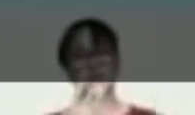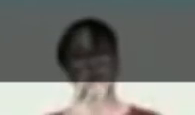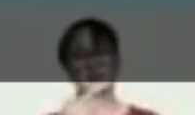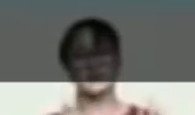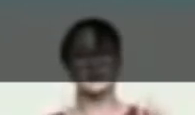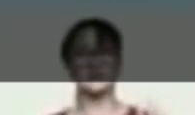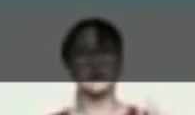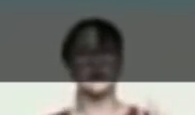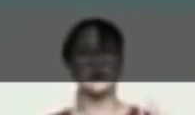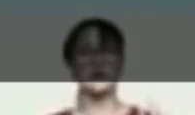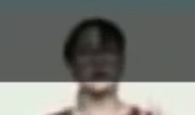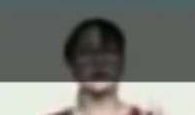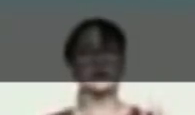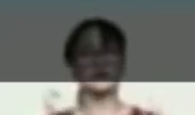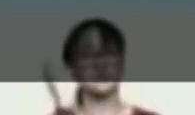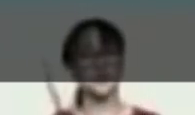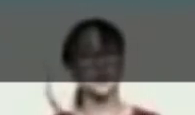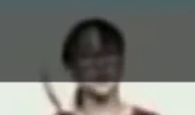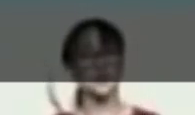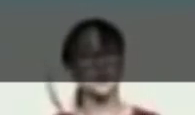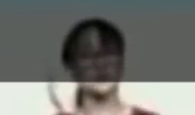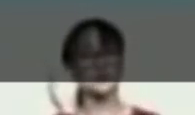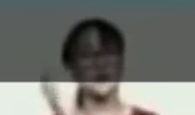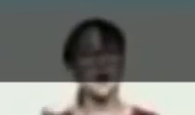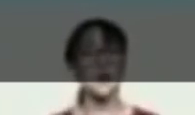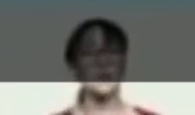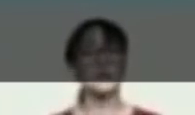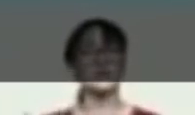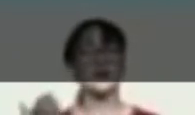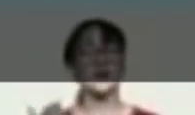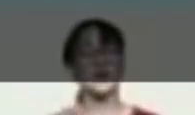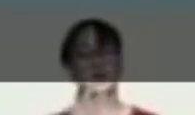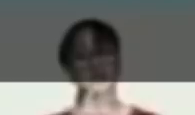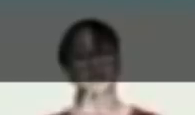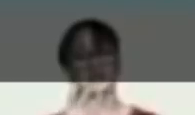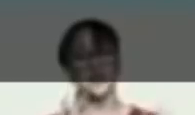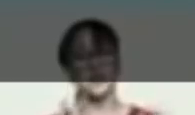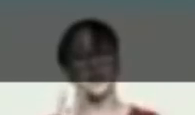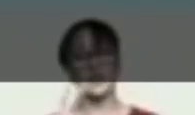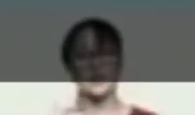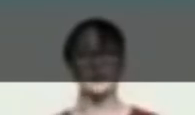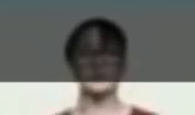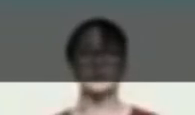392.646 bolívares, que es el día de hoy, aumentarlo de